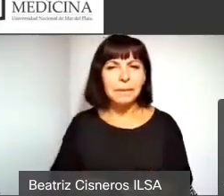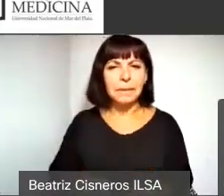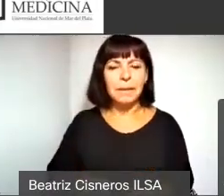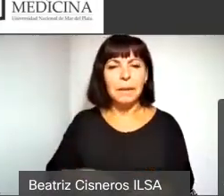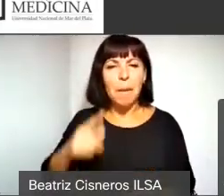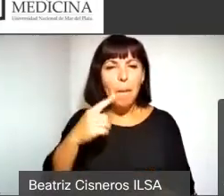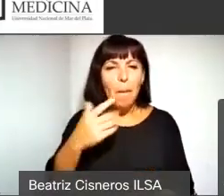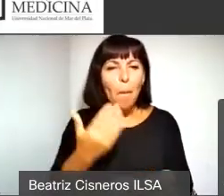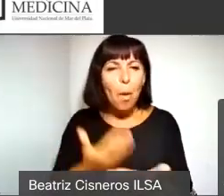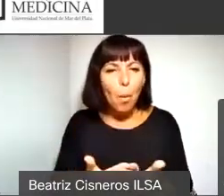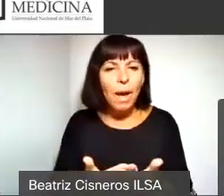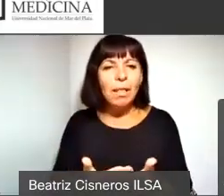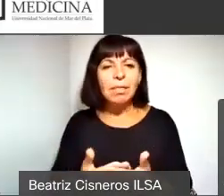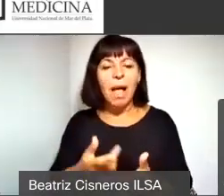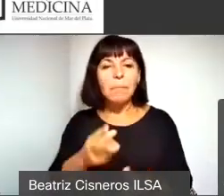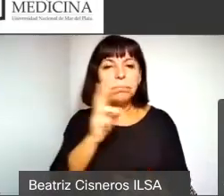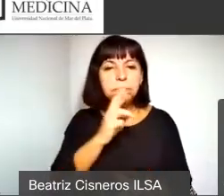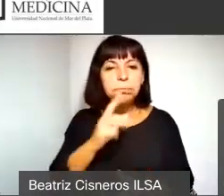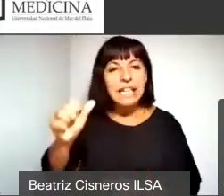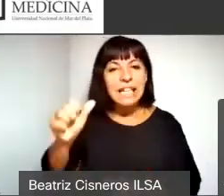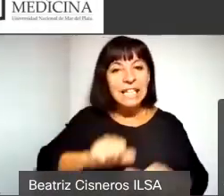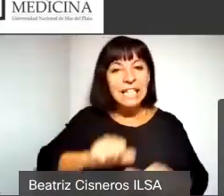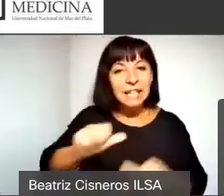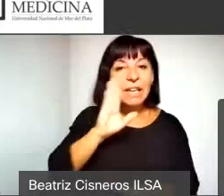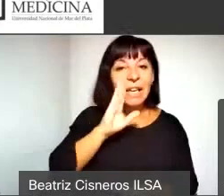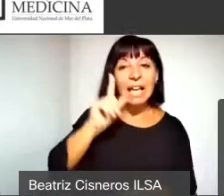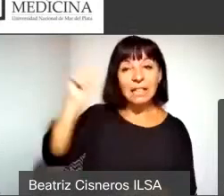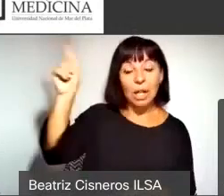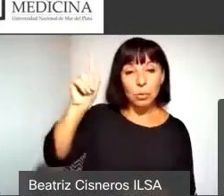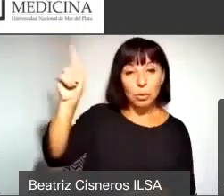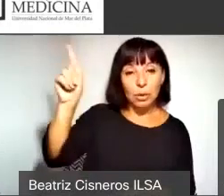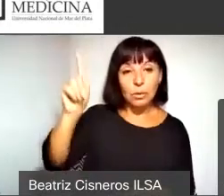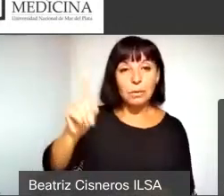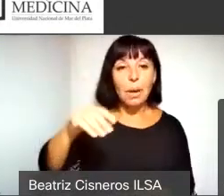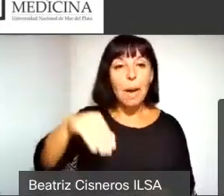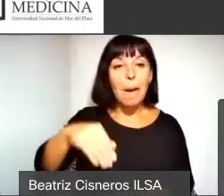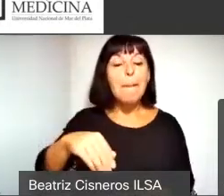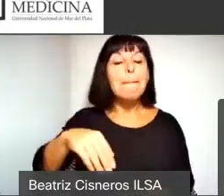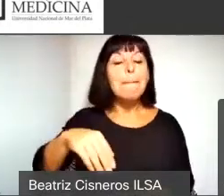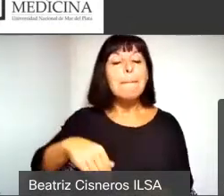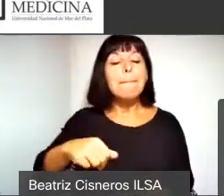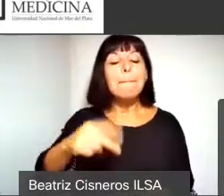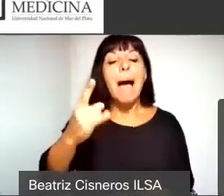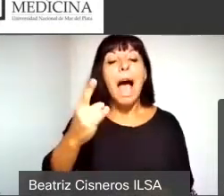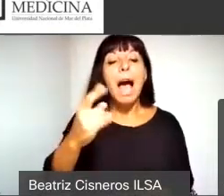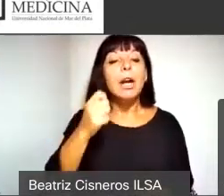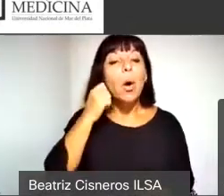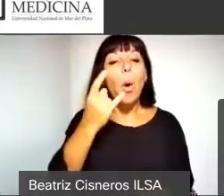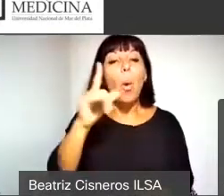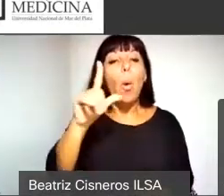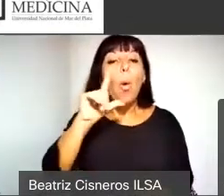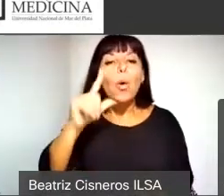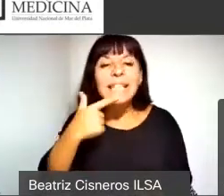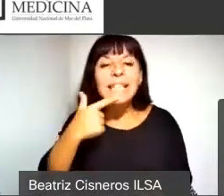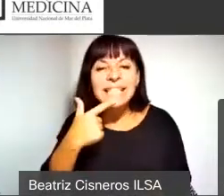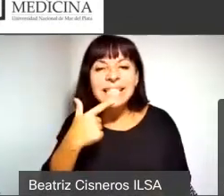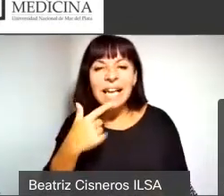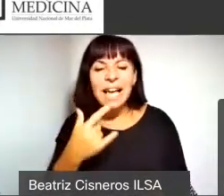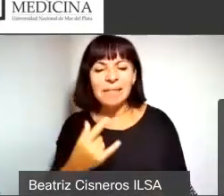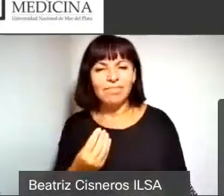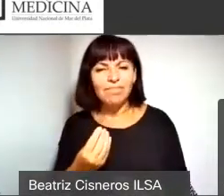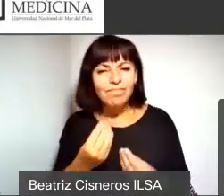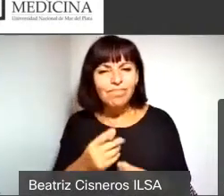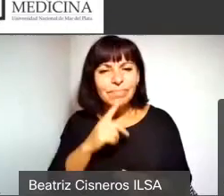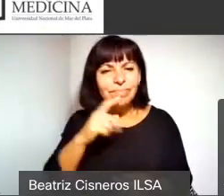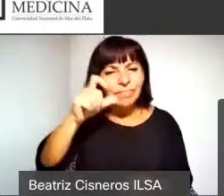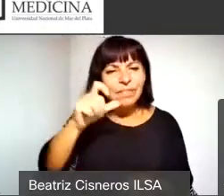propuesta por la científica norteamericana Lynn Margulis, y esta teoría básicamente lo que da cuenta es sobre